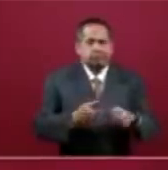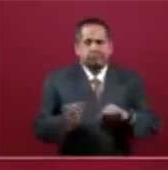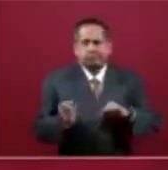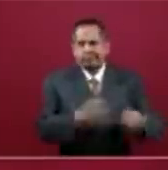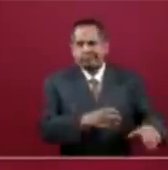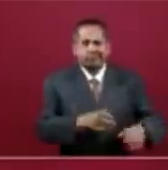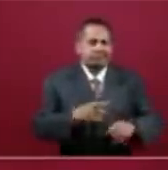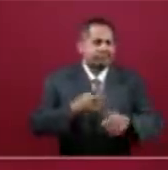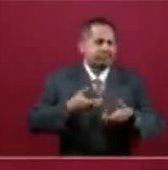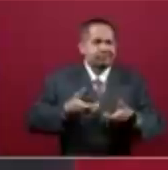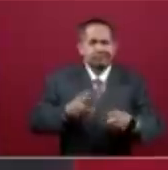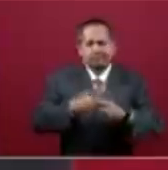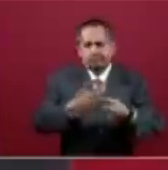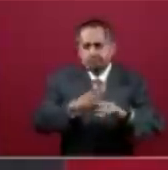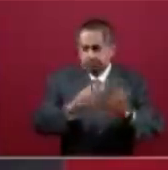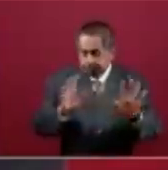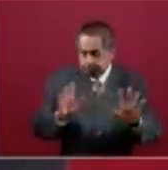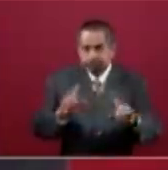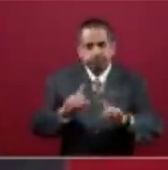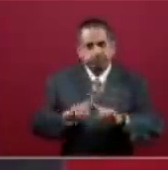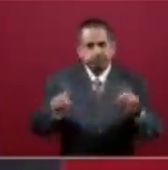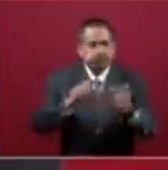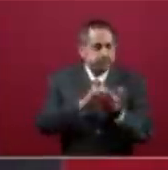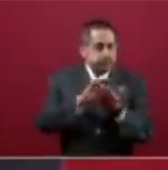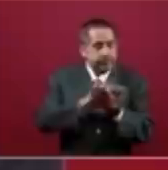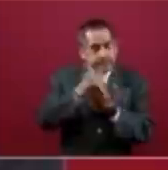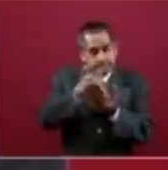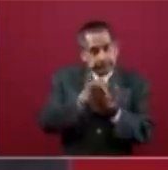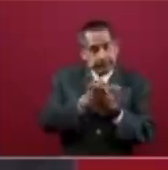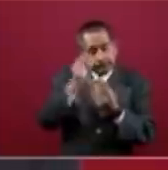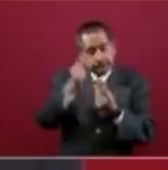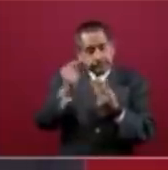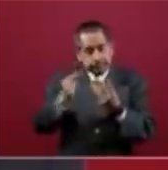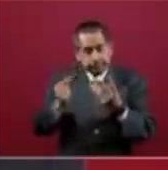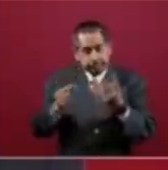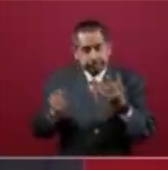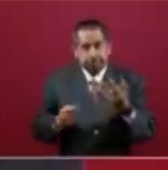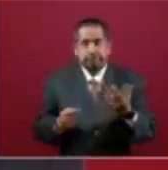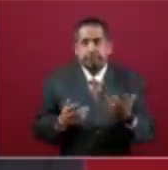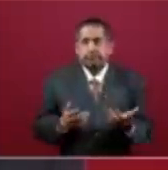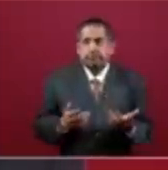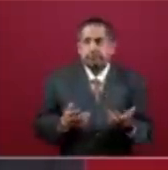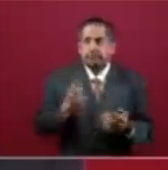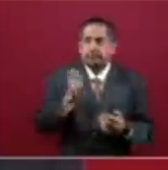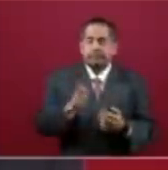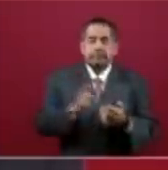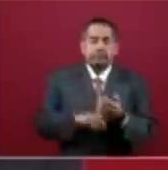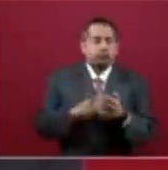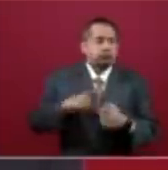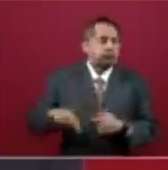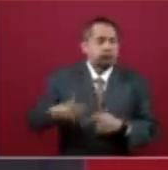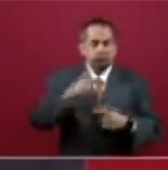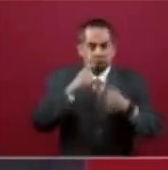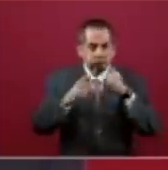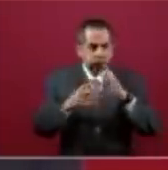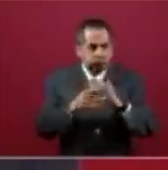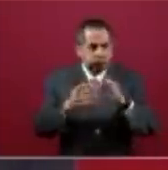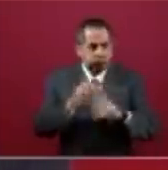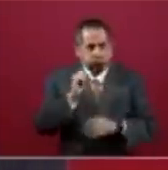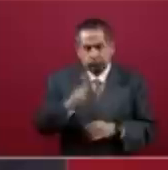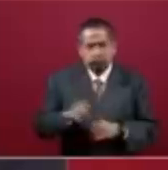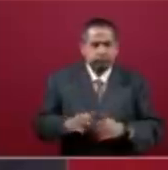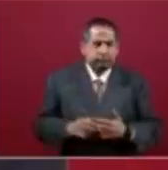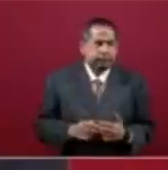los caminos, pero ese es un registro. Esto se valora también con